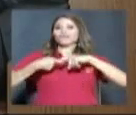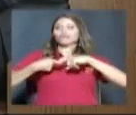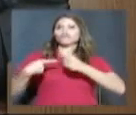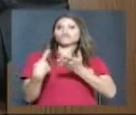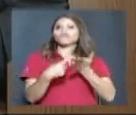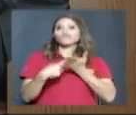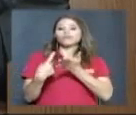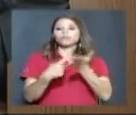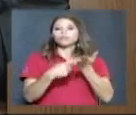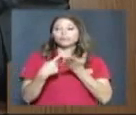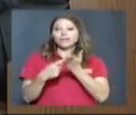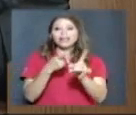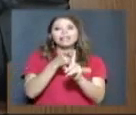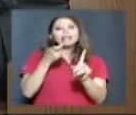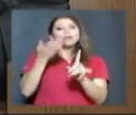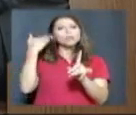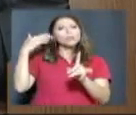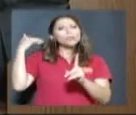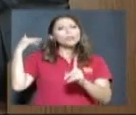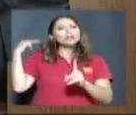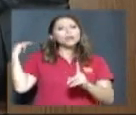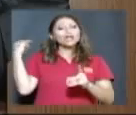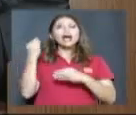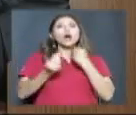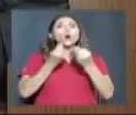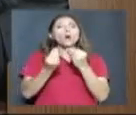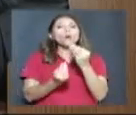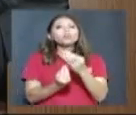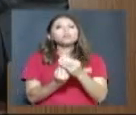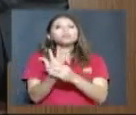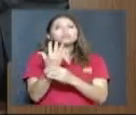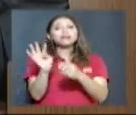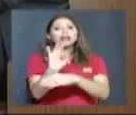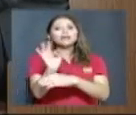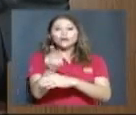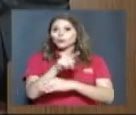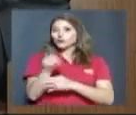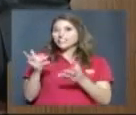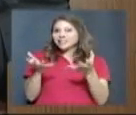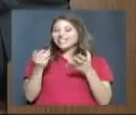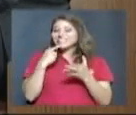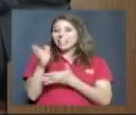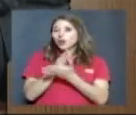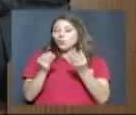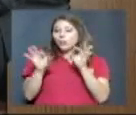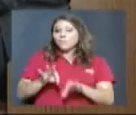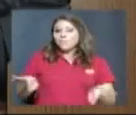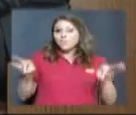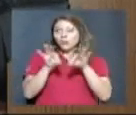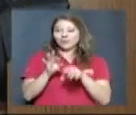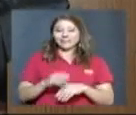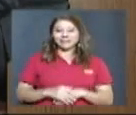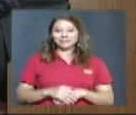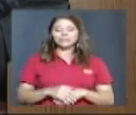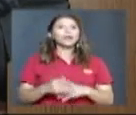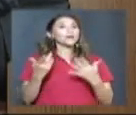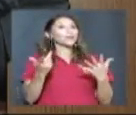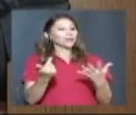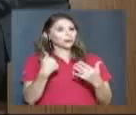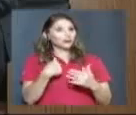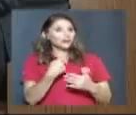desde la parte histórica como emergió la televisión. Y ustedes tenían ahí algo profundamente importante. Solo para terminar la idea. Lo que quiero decir es que ese modelo